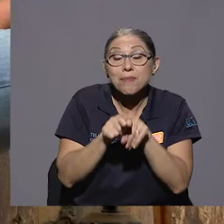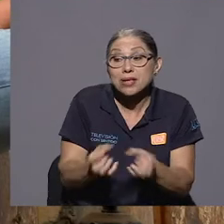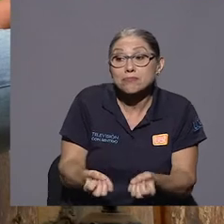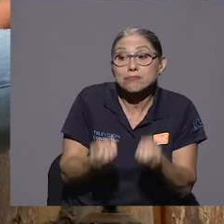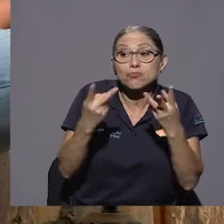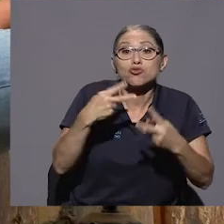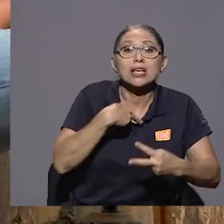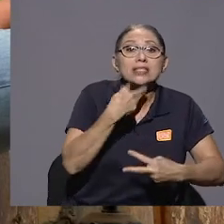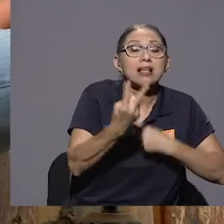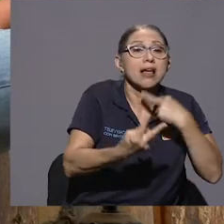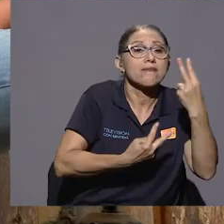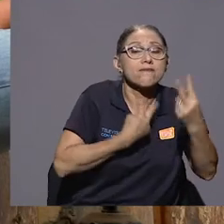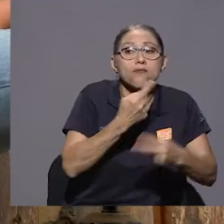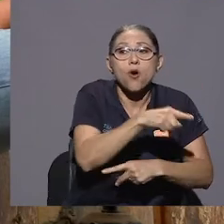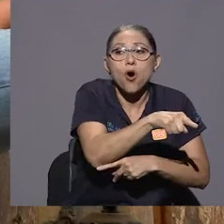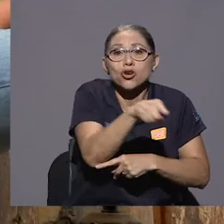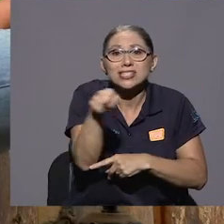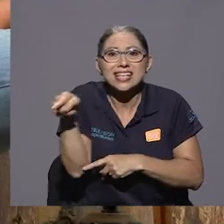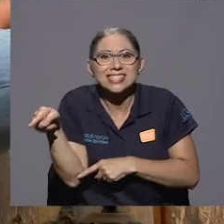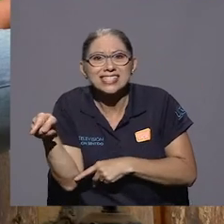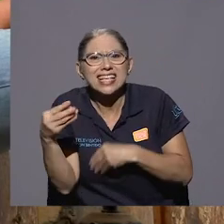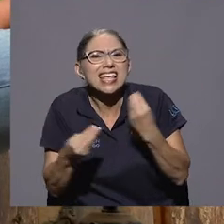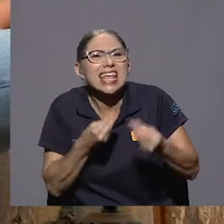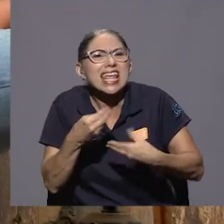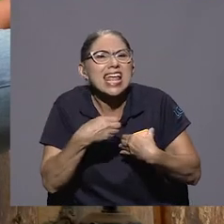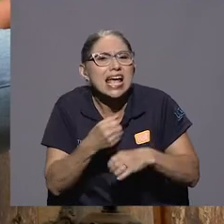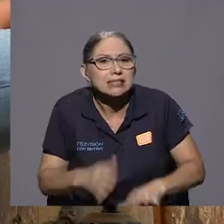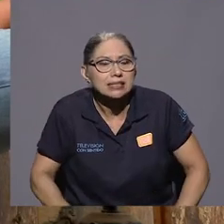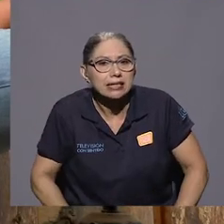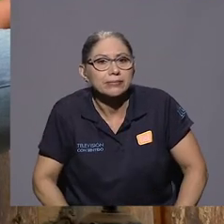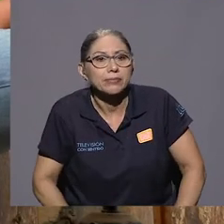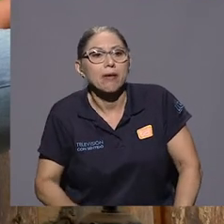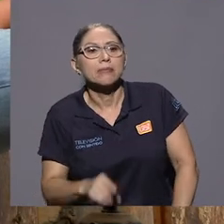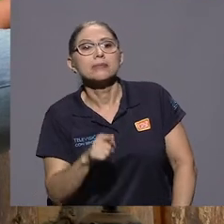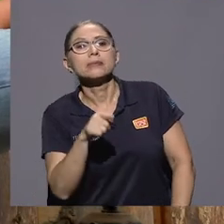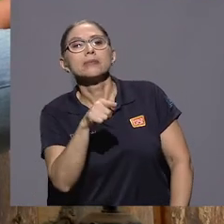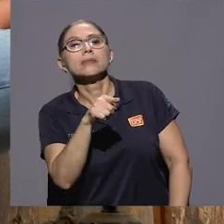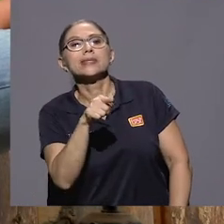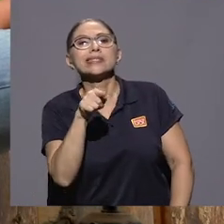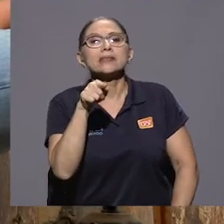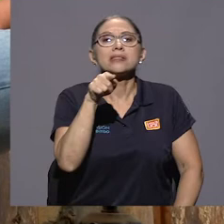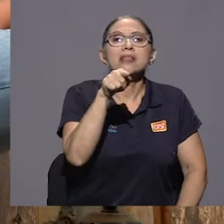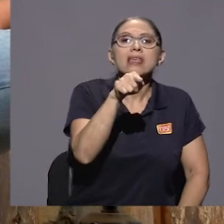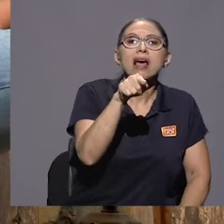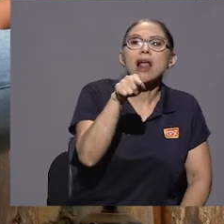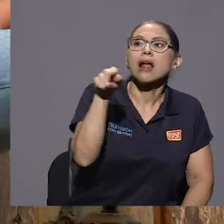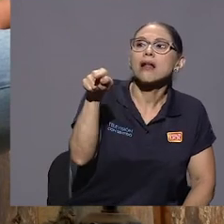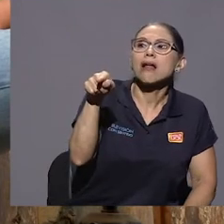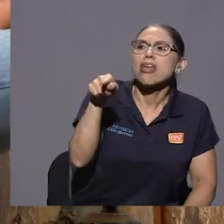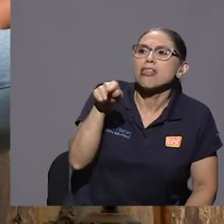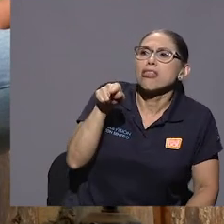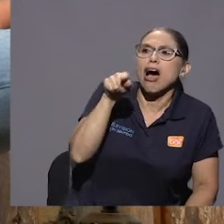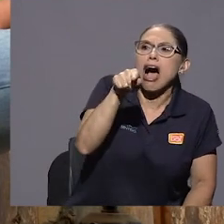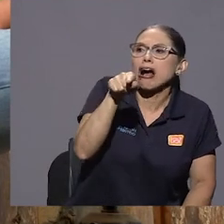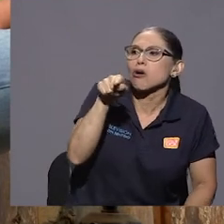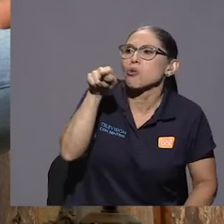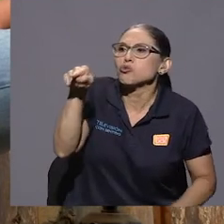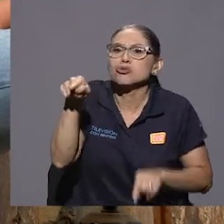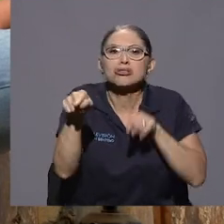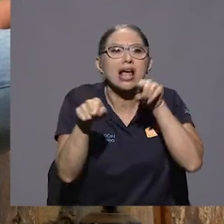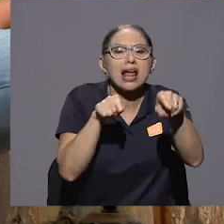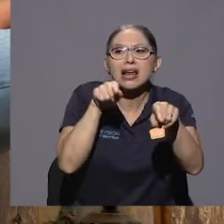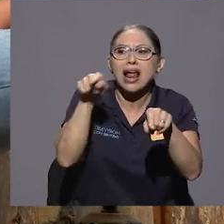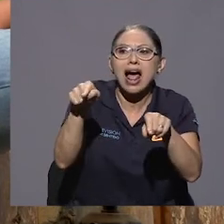están dedicadas a señalar y a acusar a los que se han denominado